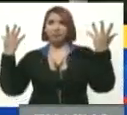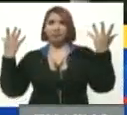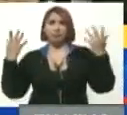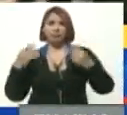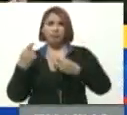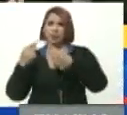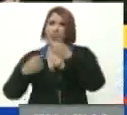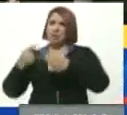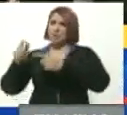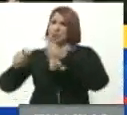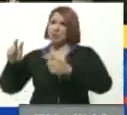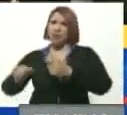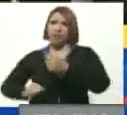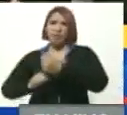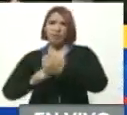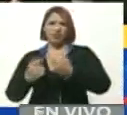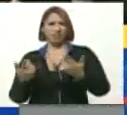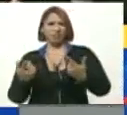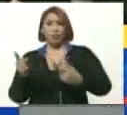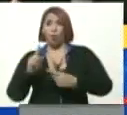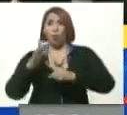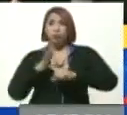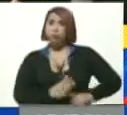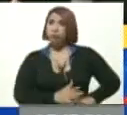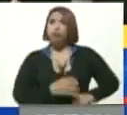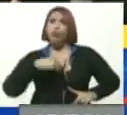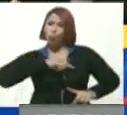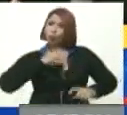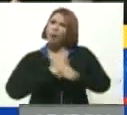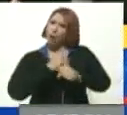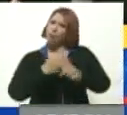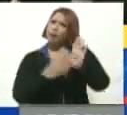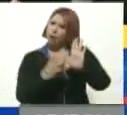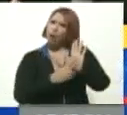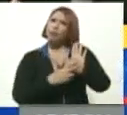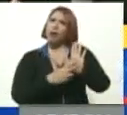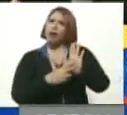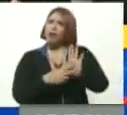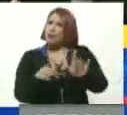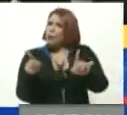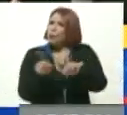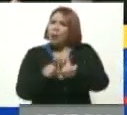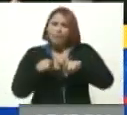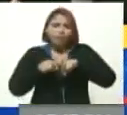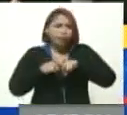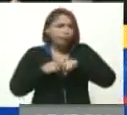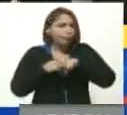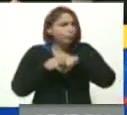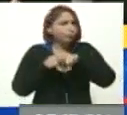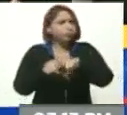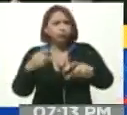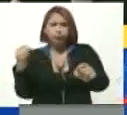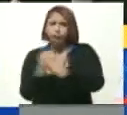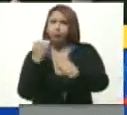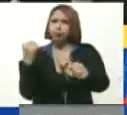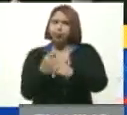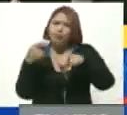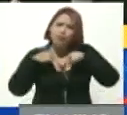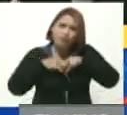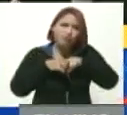acólitos. Que no nos subestimen porque nosotros trabajamos de verdad. Al pelo, como diría en el Zulia. Trabajamos al